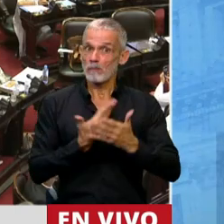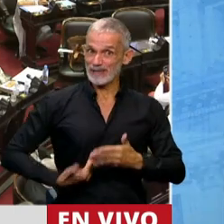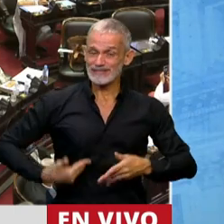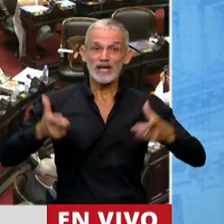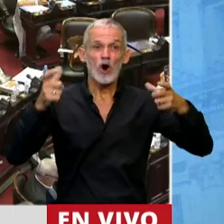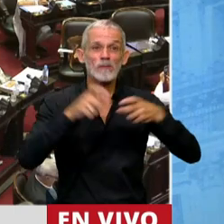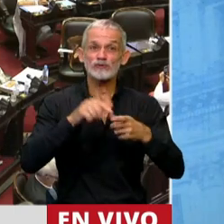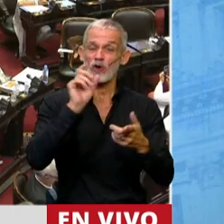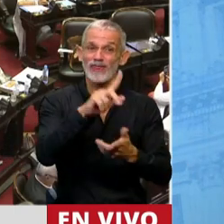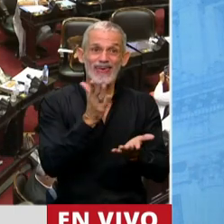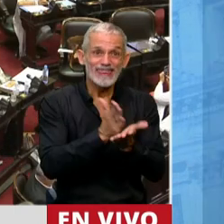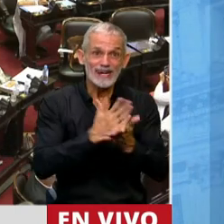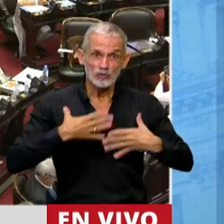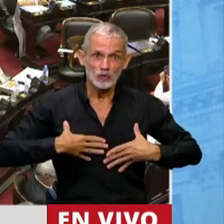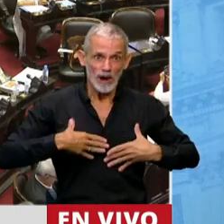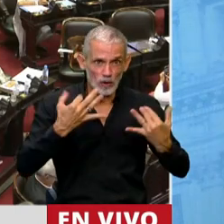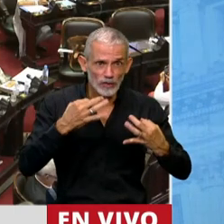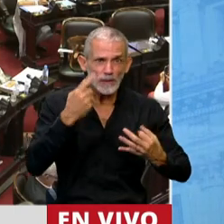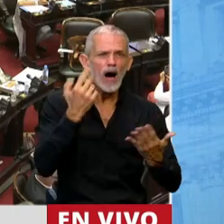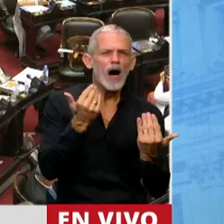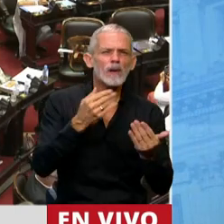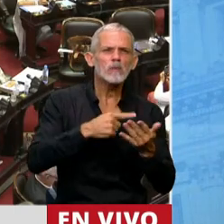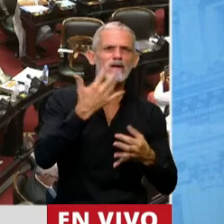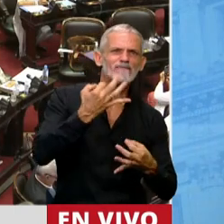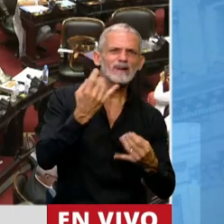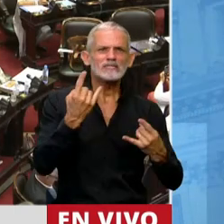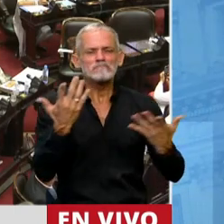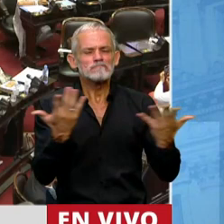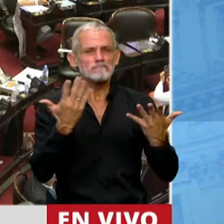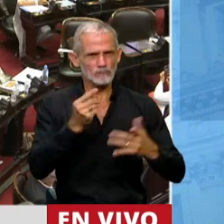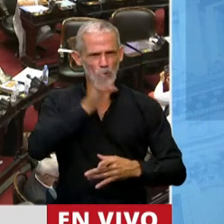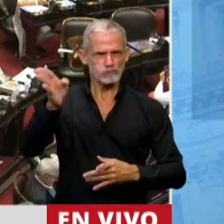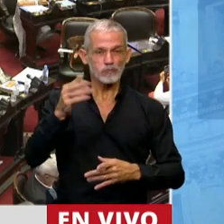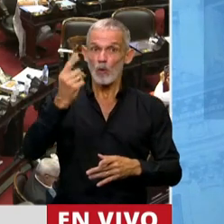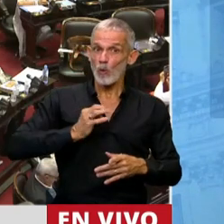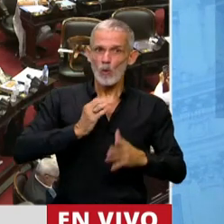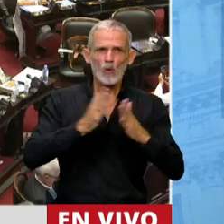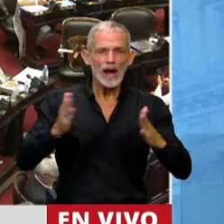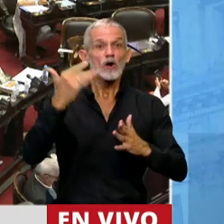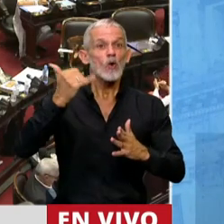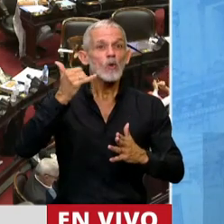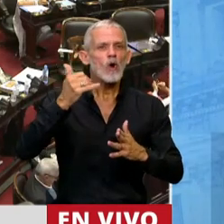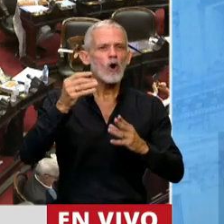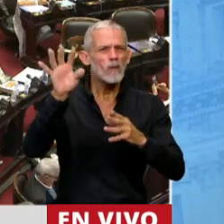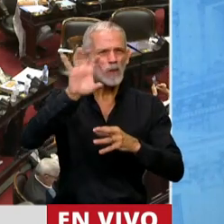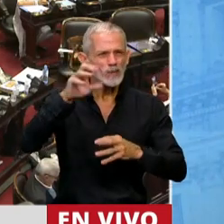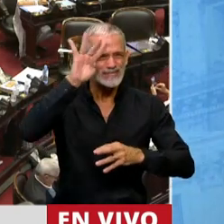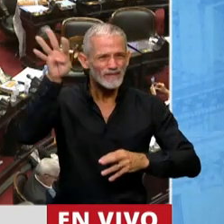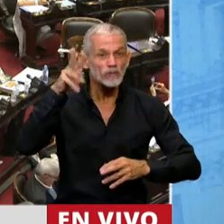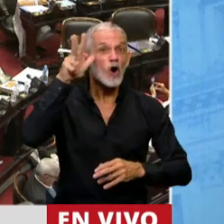de derechos humanos. En un año donde hubo en la provincia de Formosa 8.000 personas